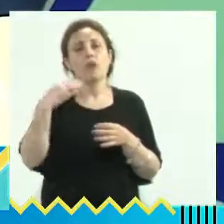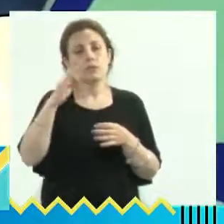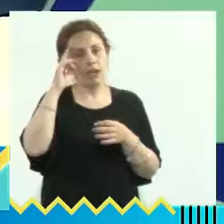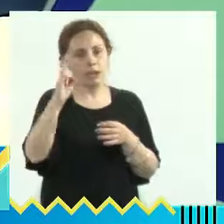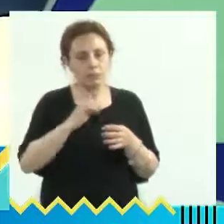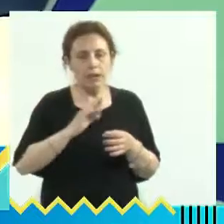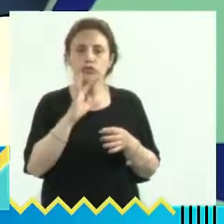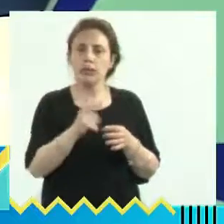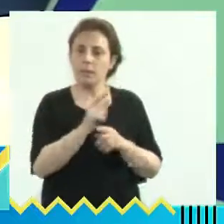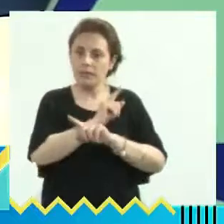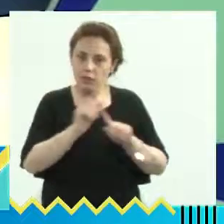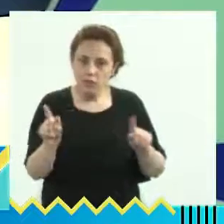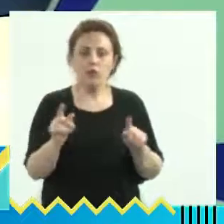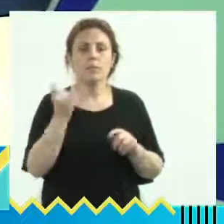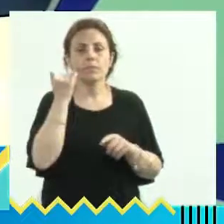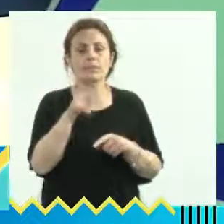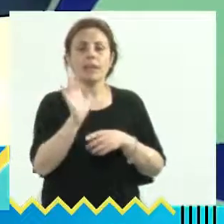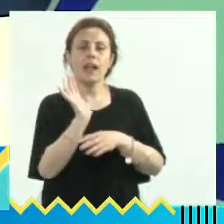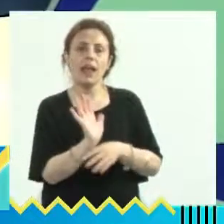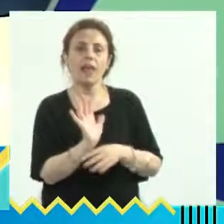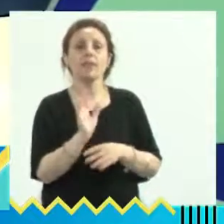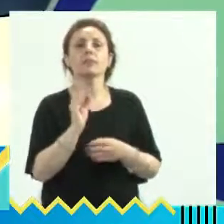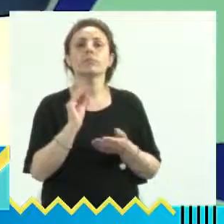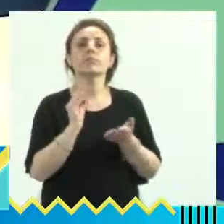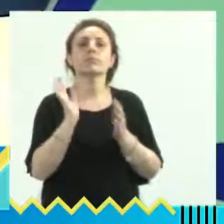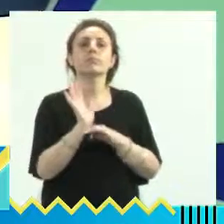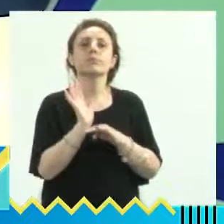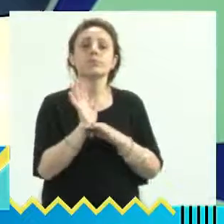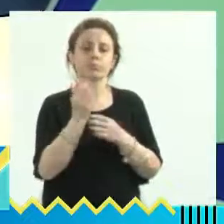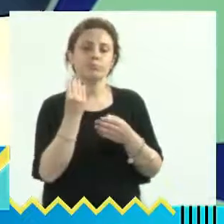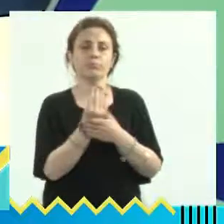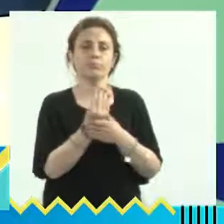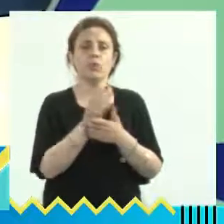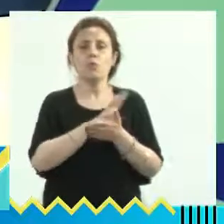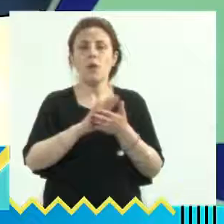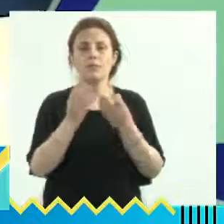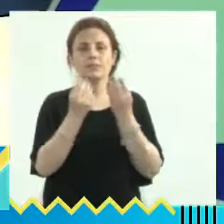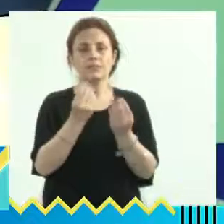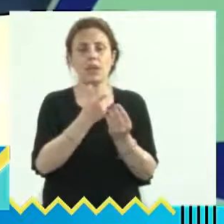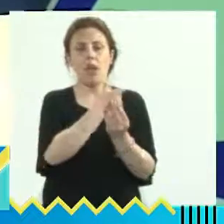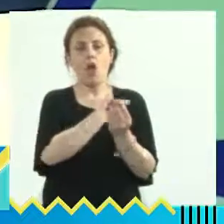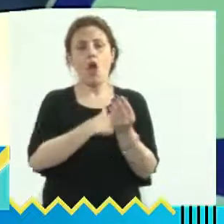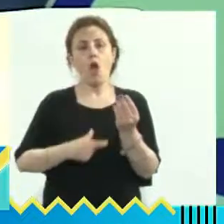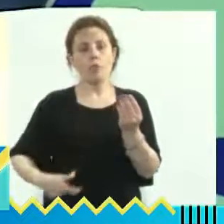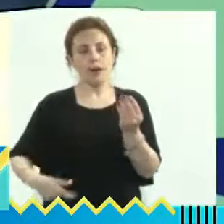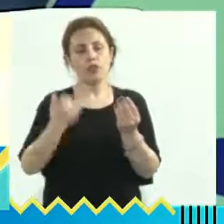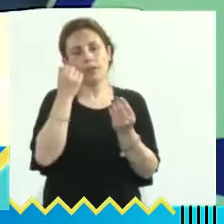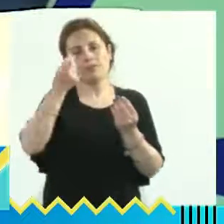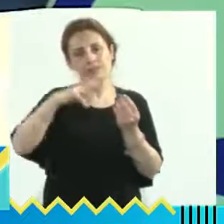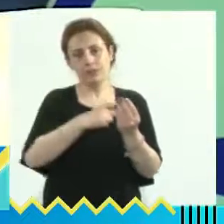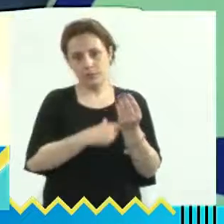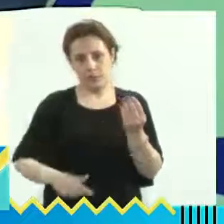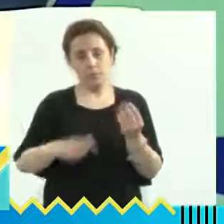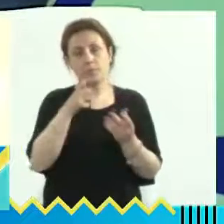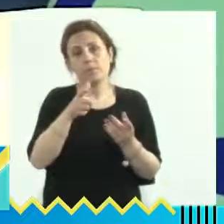de la fórmula de gobernador y vicegobernador, que ahí no hemos podido avanzar y que me parece que lo